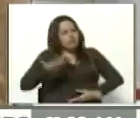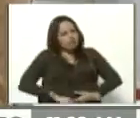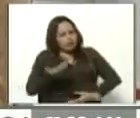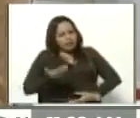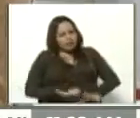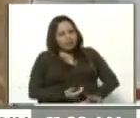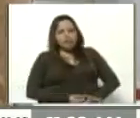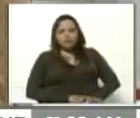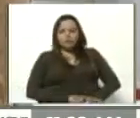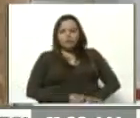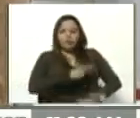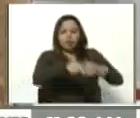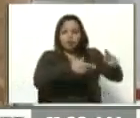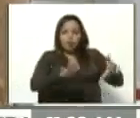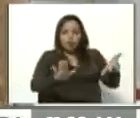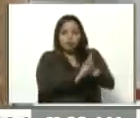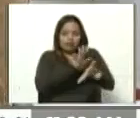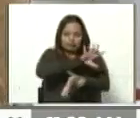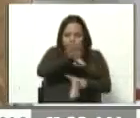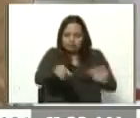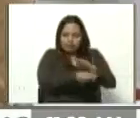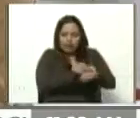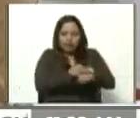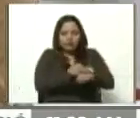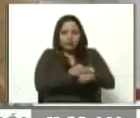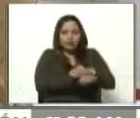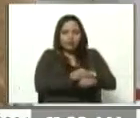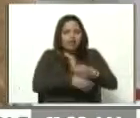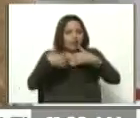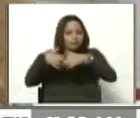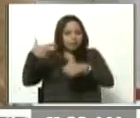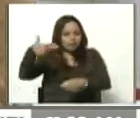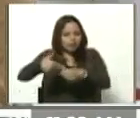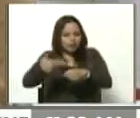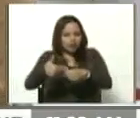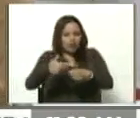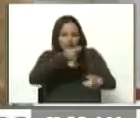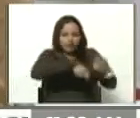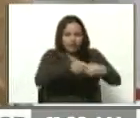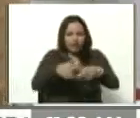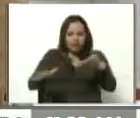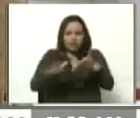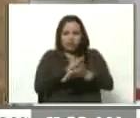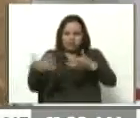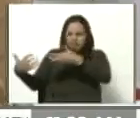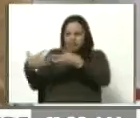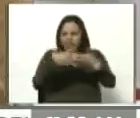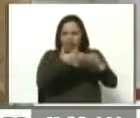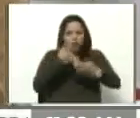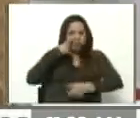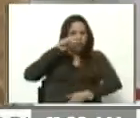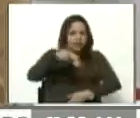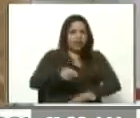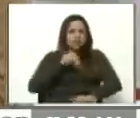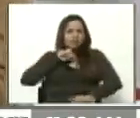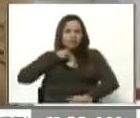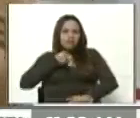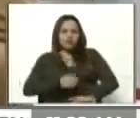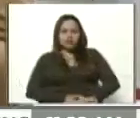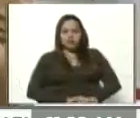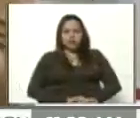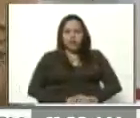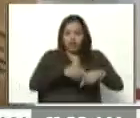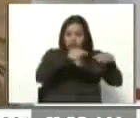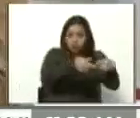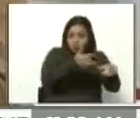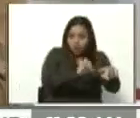importante, producto de una reconfiguración del mercado petrolero en el marco del conflicto bélico entre Ucrania y Rusia. Y eso da